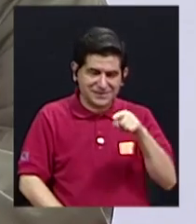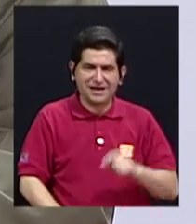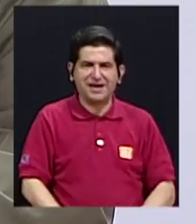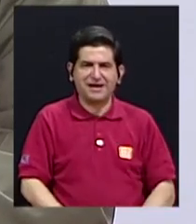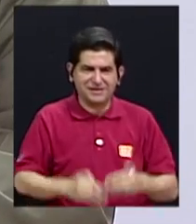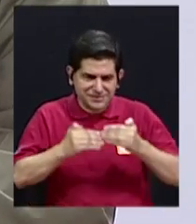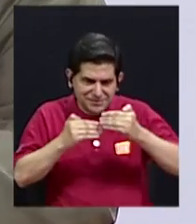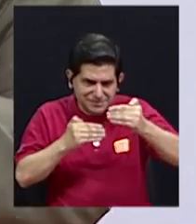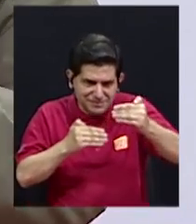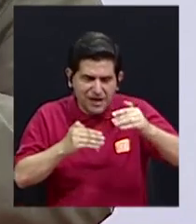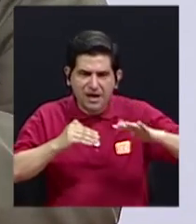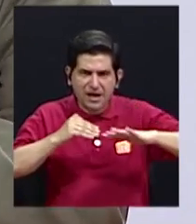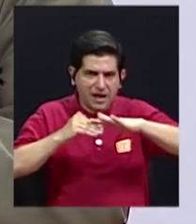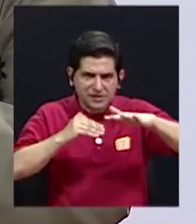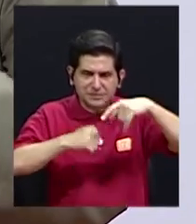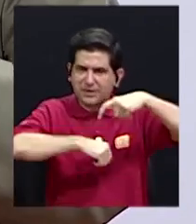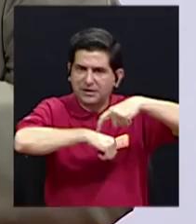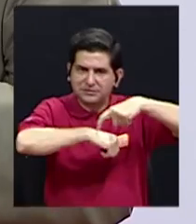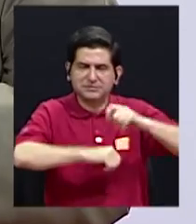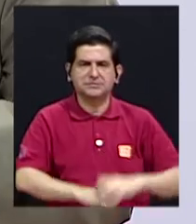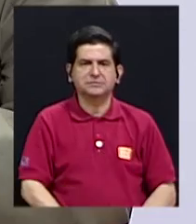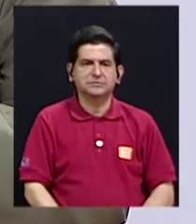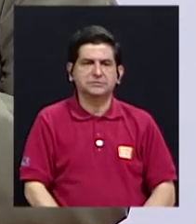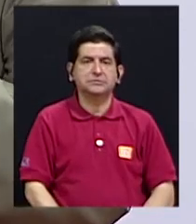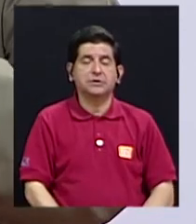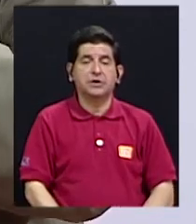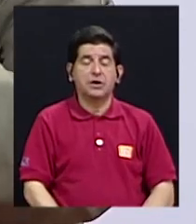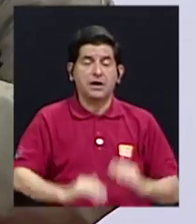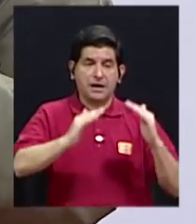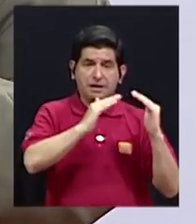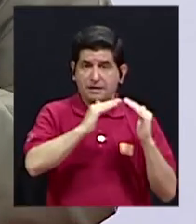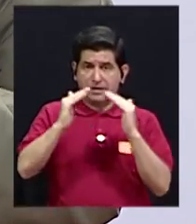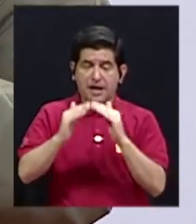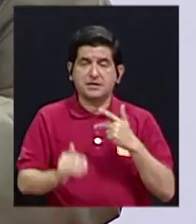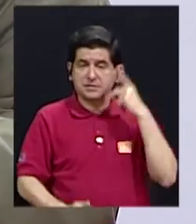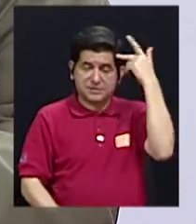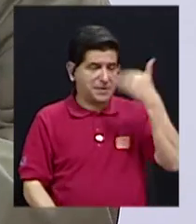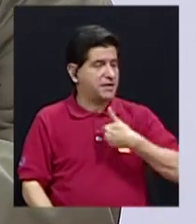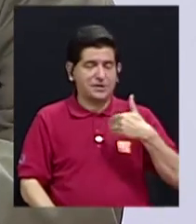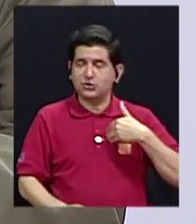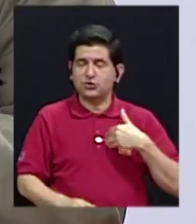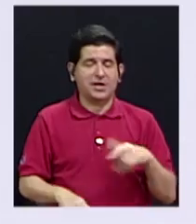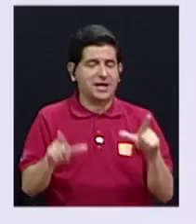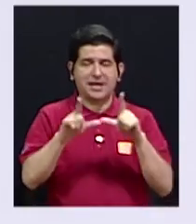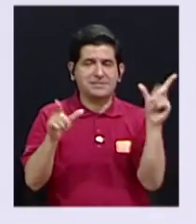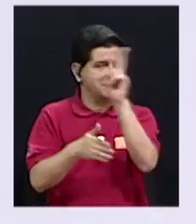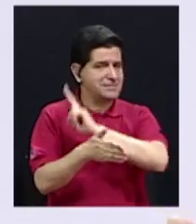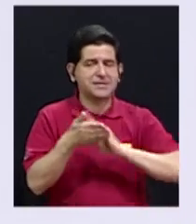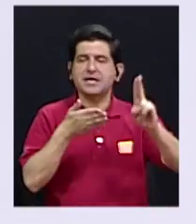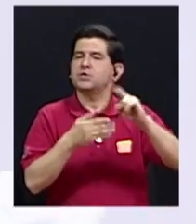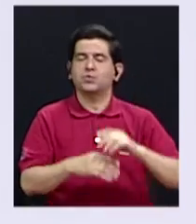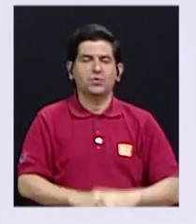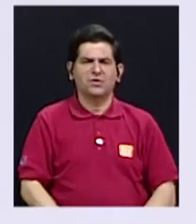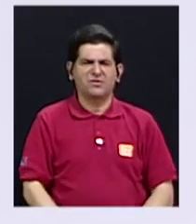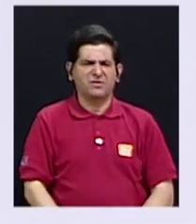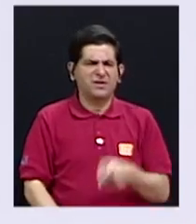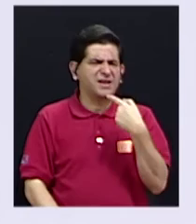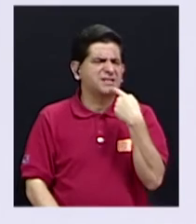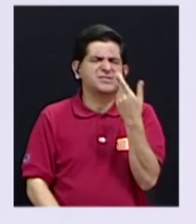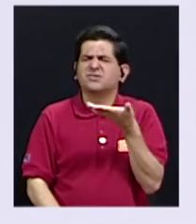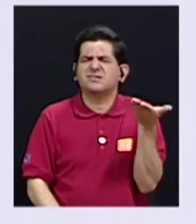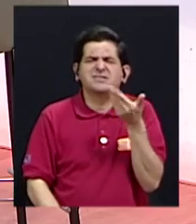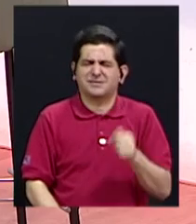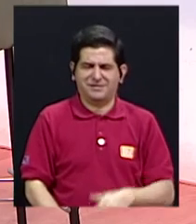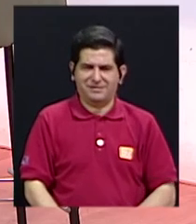esta este periodo venía de hogares donde los padres no tenían un título universitario sí que que nos dice ese dato